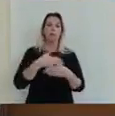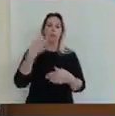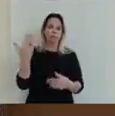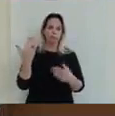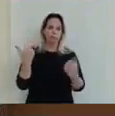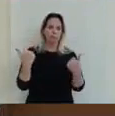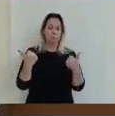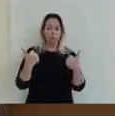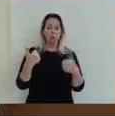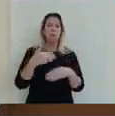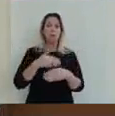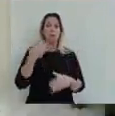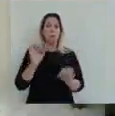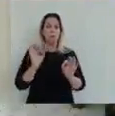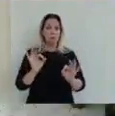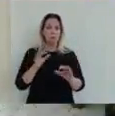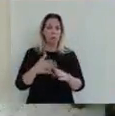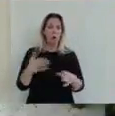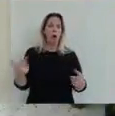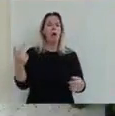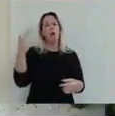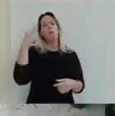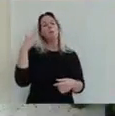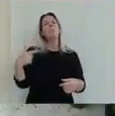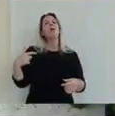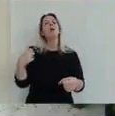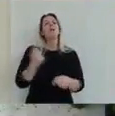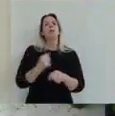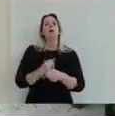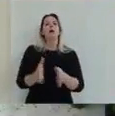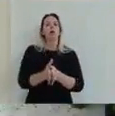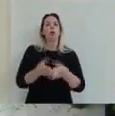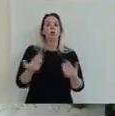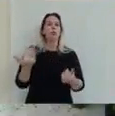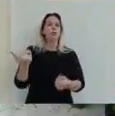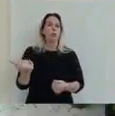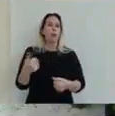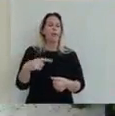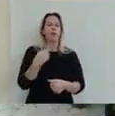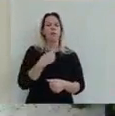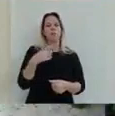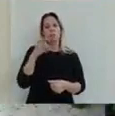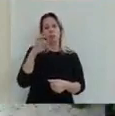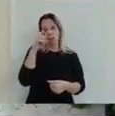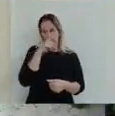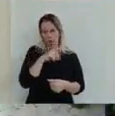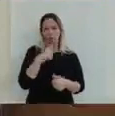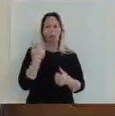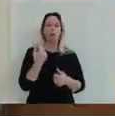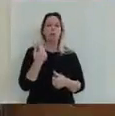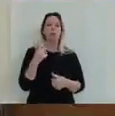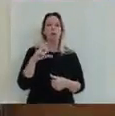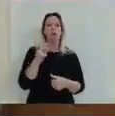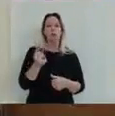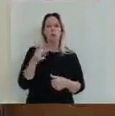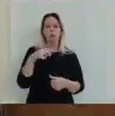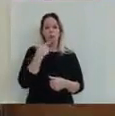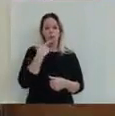más. Pero quiero dejar claro que estamos en un recinto y no podemos